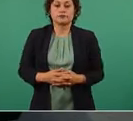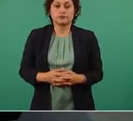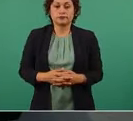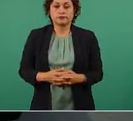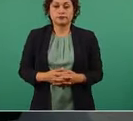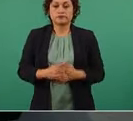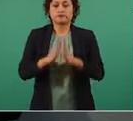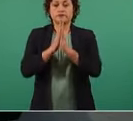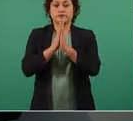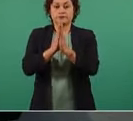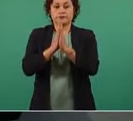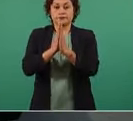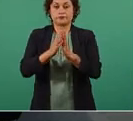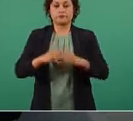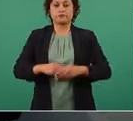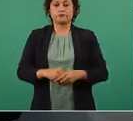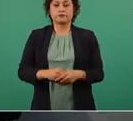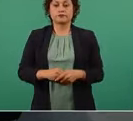Por favor.